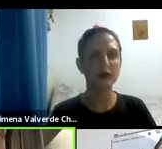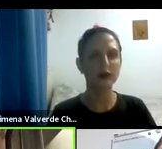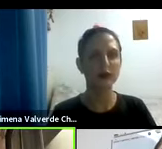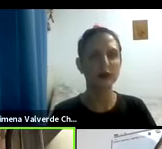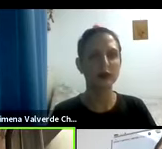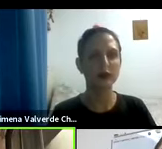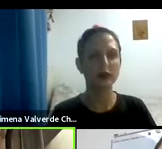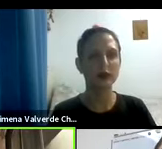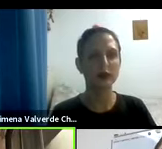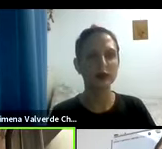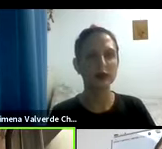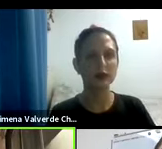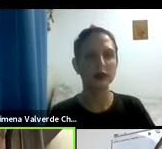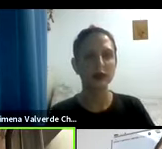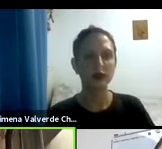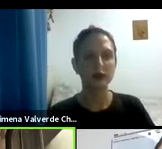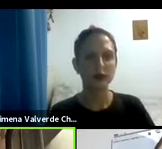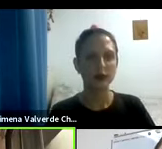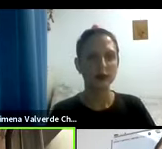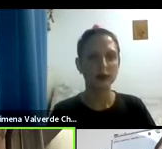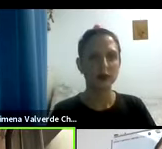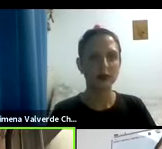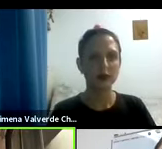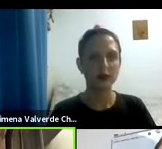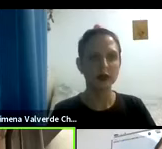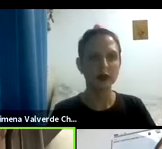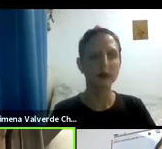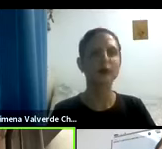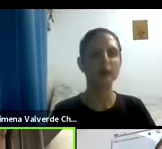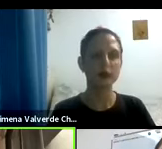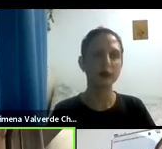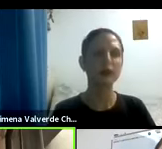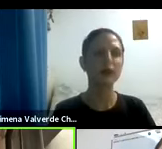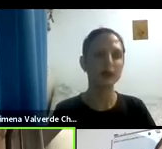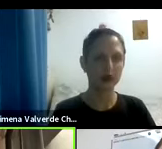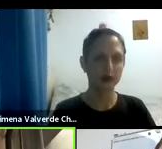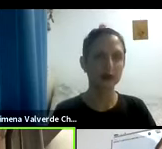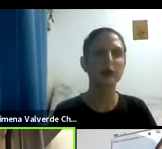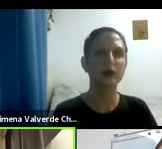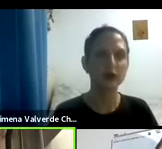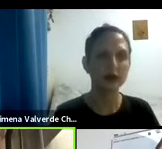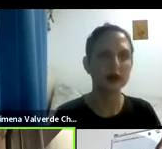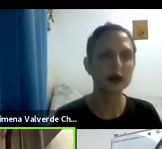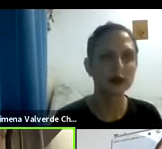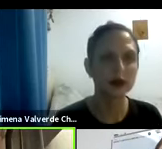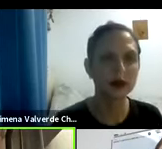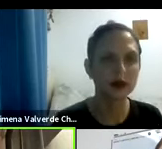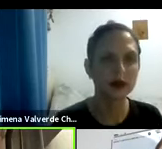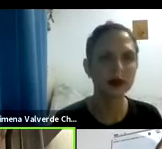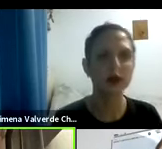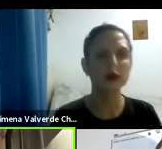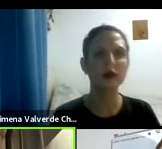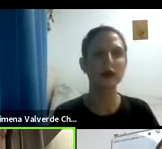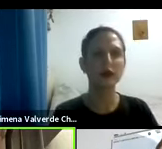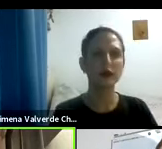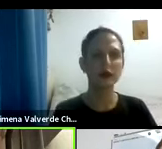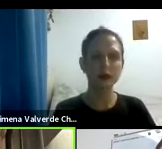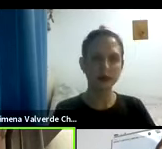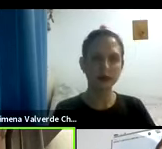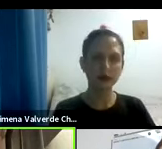el arte como medio para para la salud en la escuela de psicología